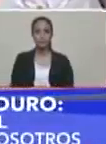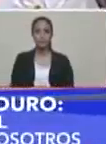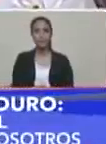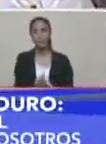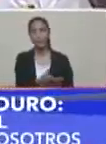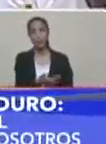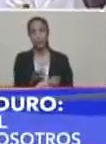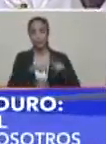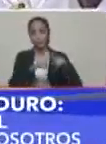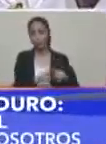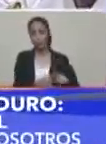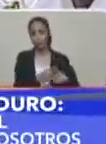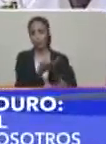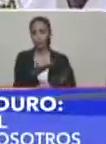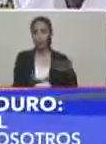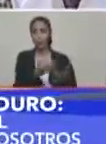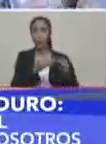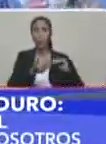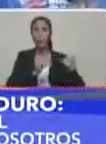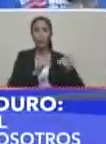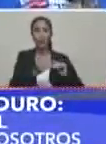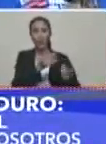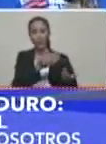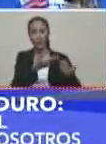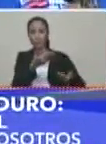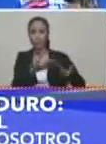Tomando una media baja,